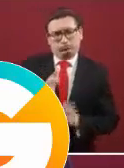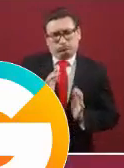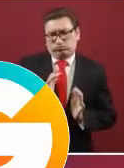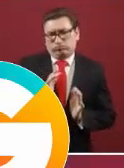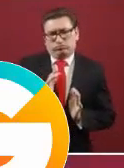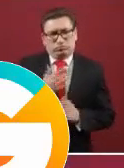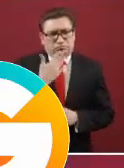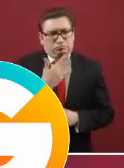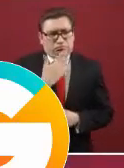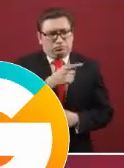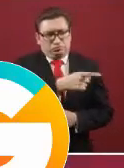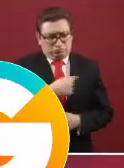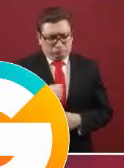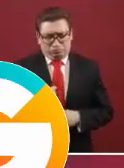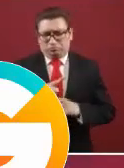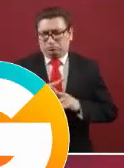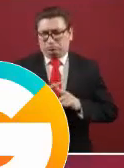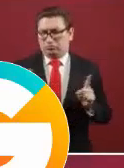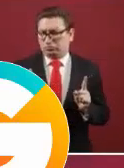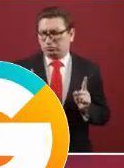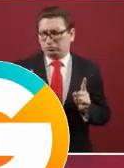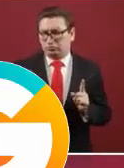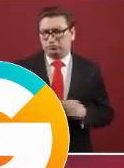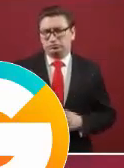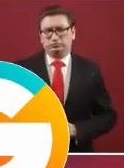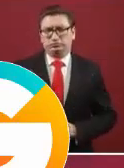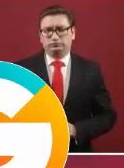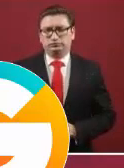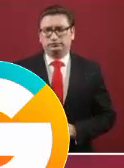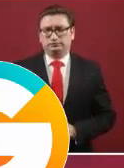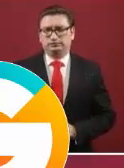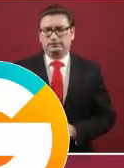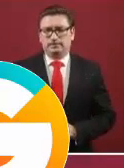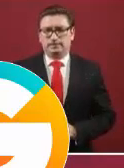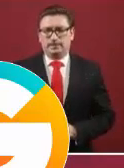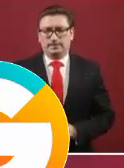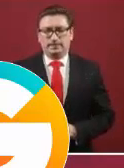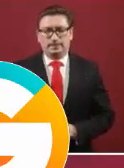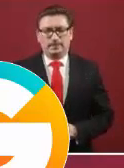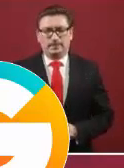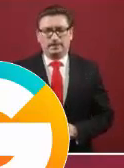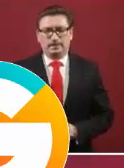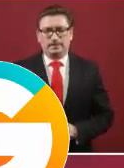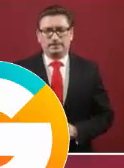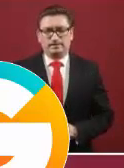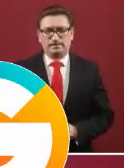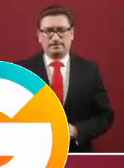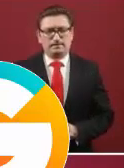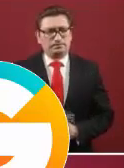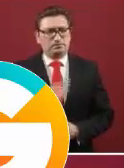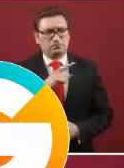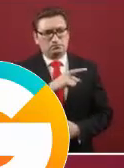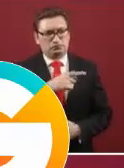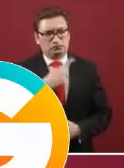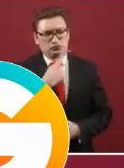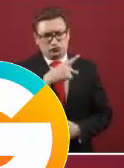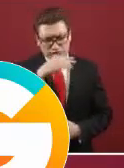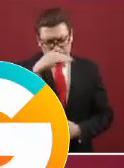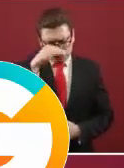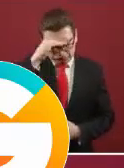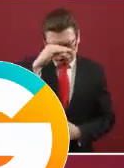Somos distintos. Él tiene un pensamiento